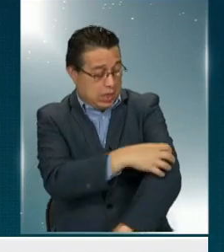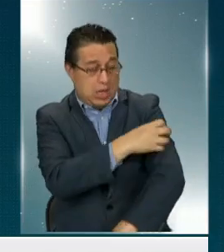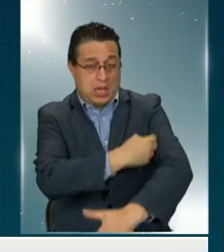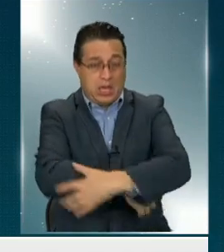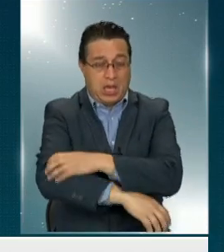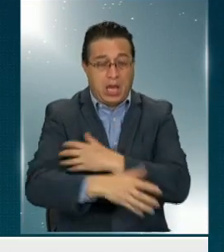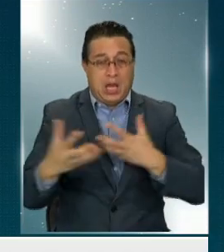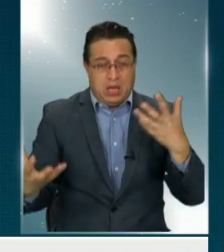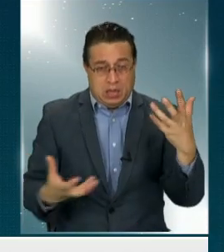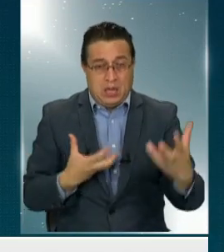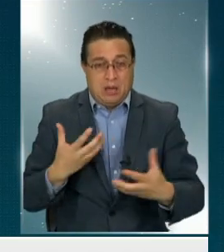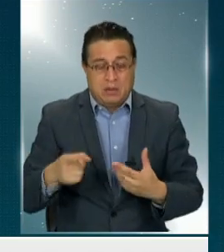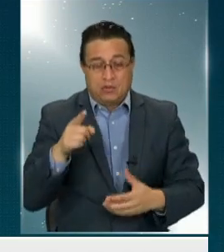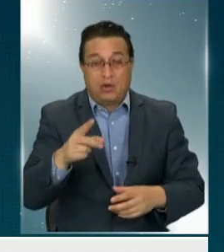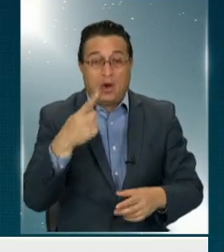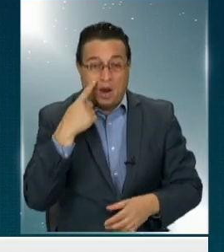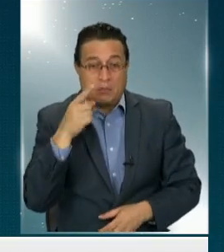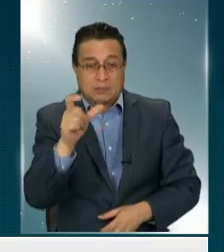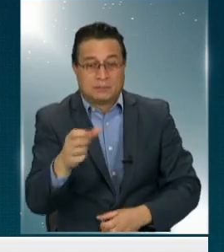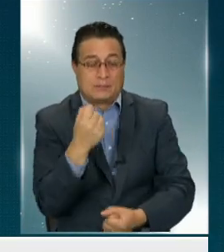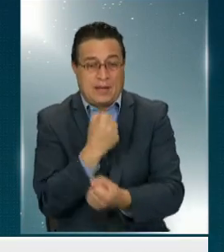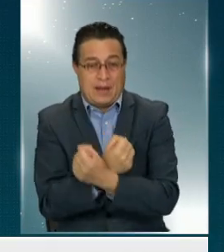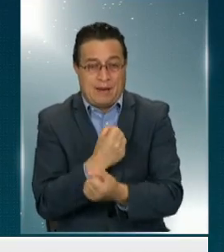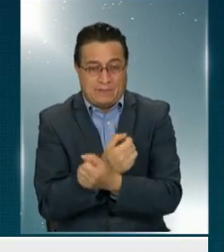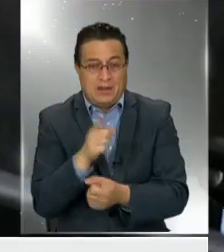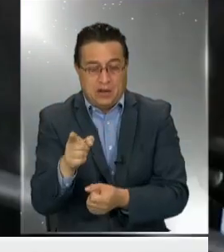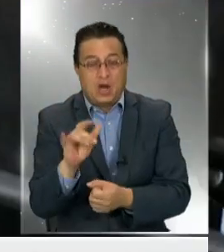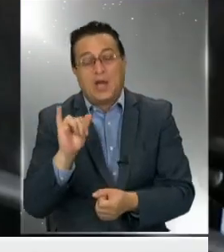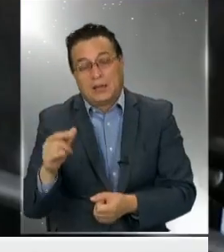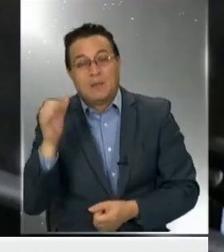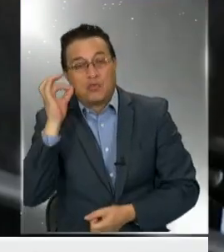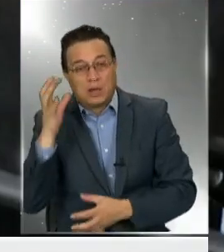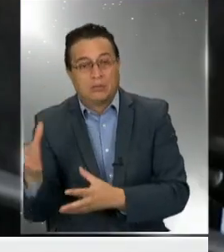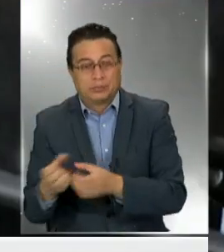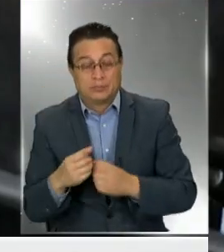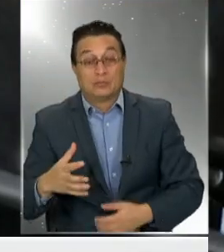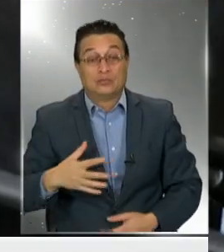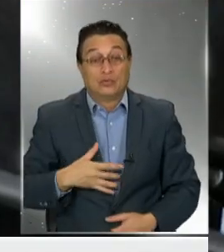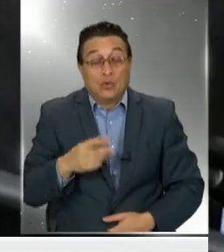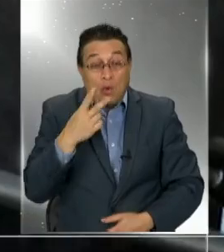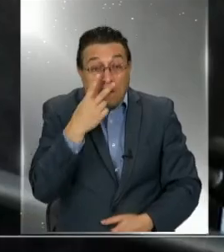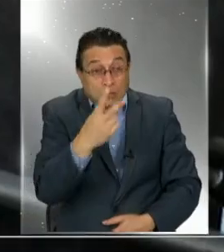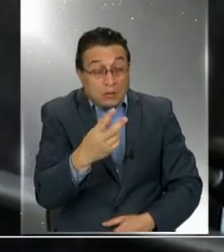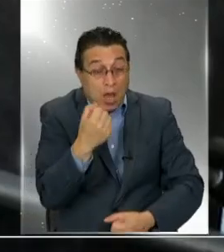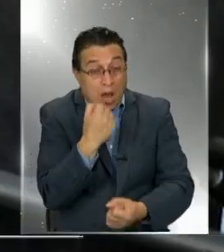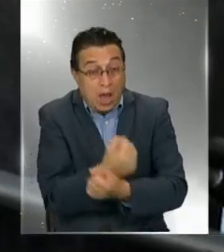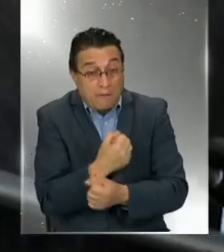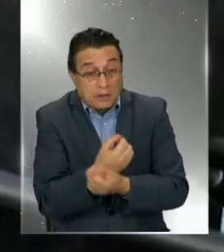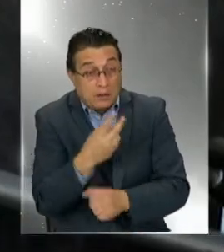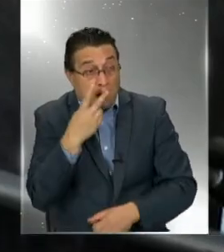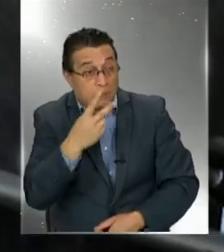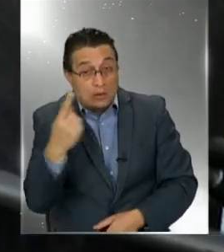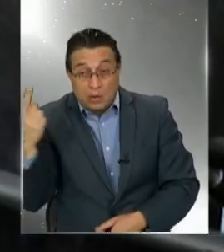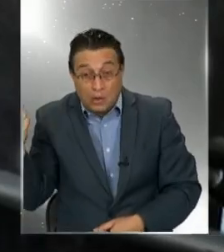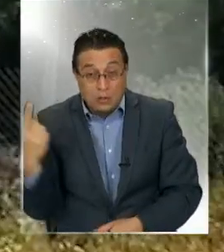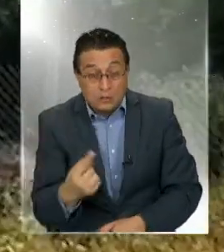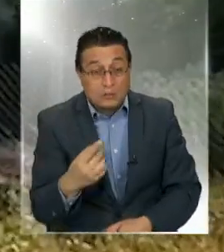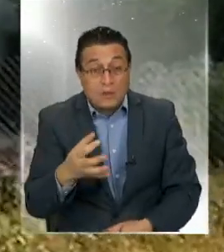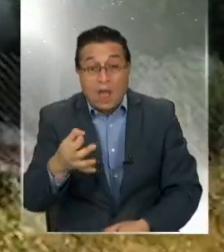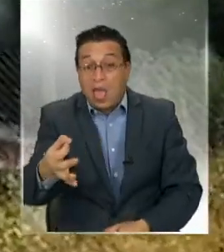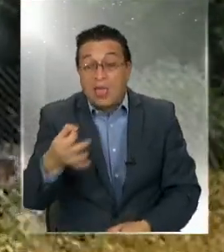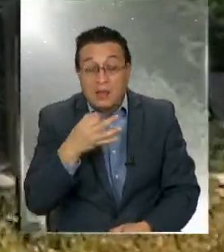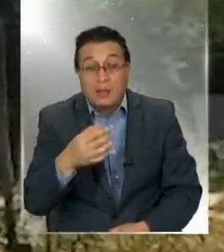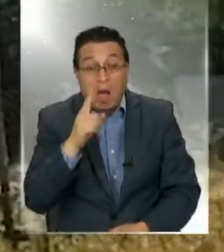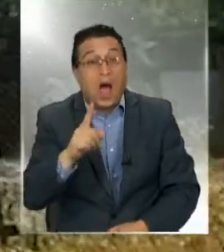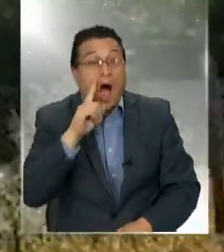del cuerpo con las que quedó la víctima, al igual que el cabo primero. Y yo lo único que después vi que el carabinero estaba acá y dijo,